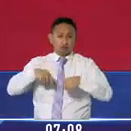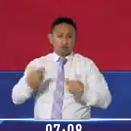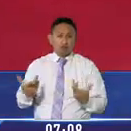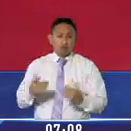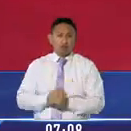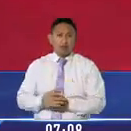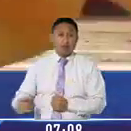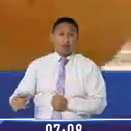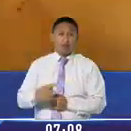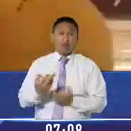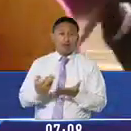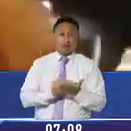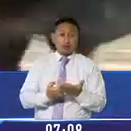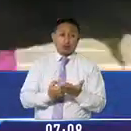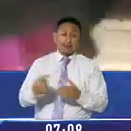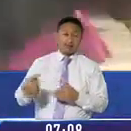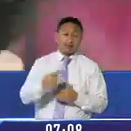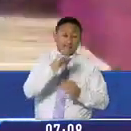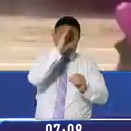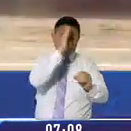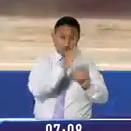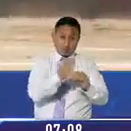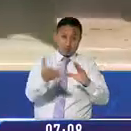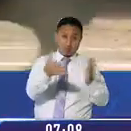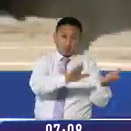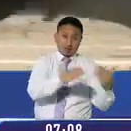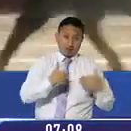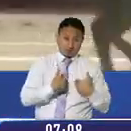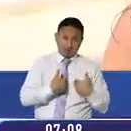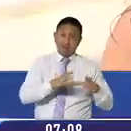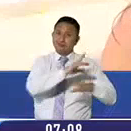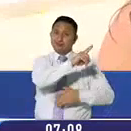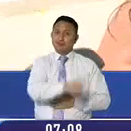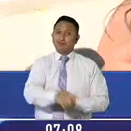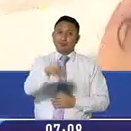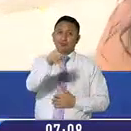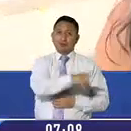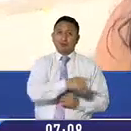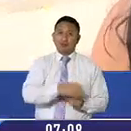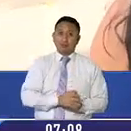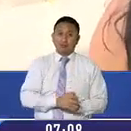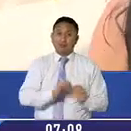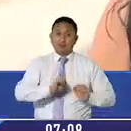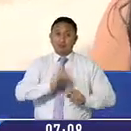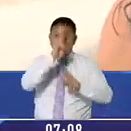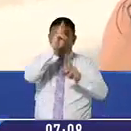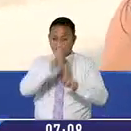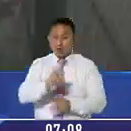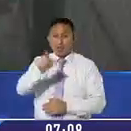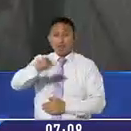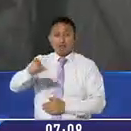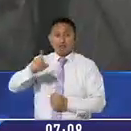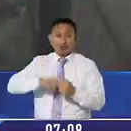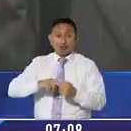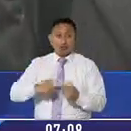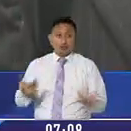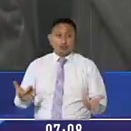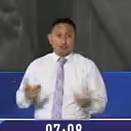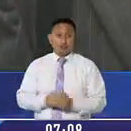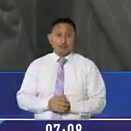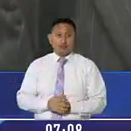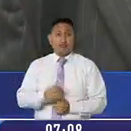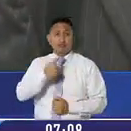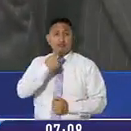eventos que tengan como finalidad la muerte del animal. Deberían respetar la voluntad del pueblo de Quito. Se pronunció, pero ahora quiere que